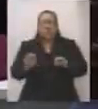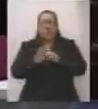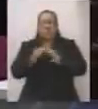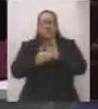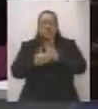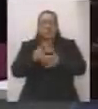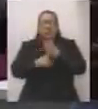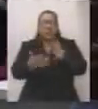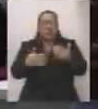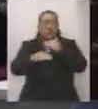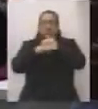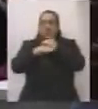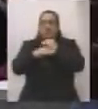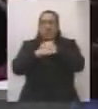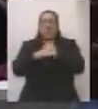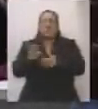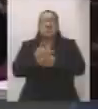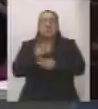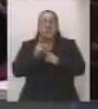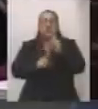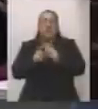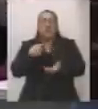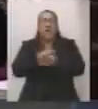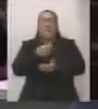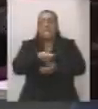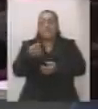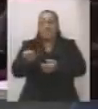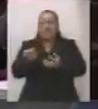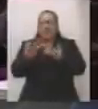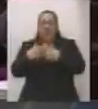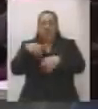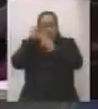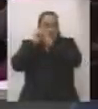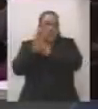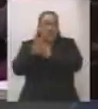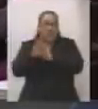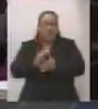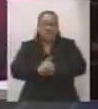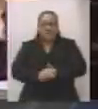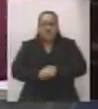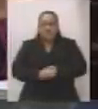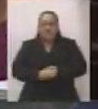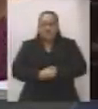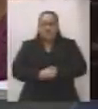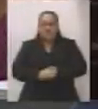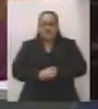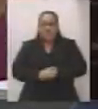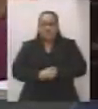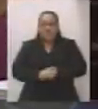que muestren que la desigualdad en los salarios del sector minero han